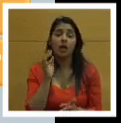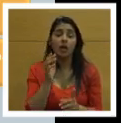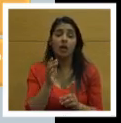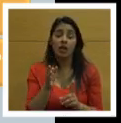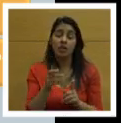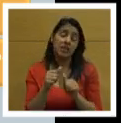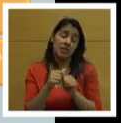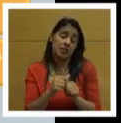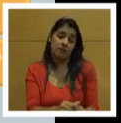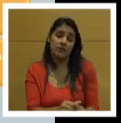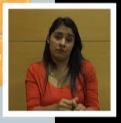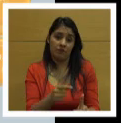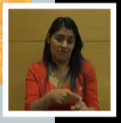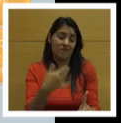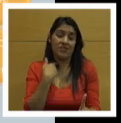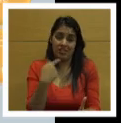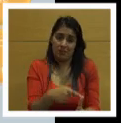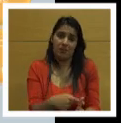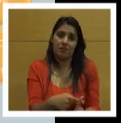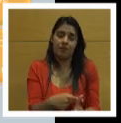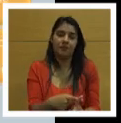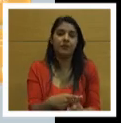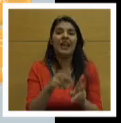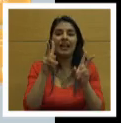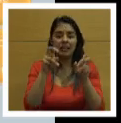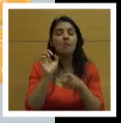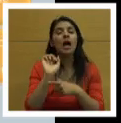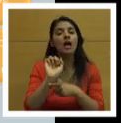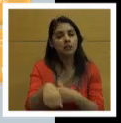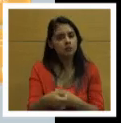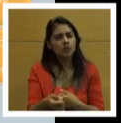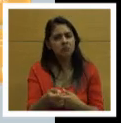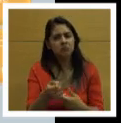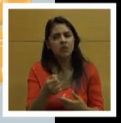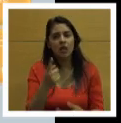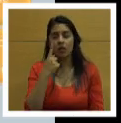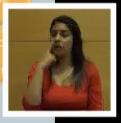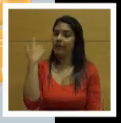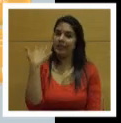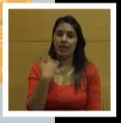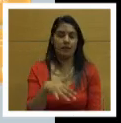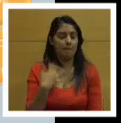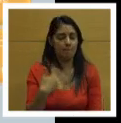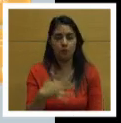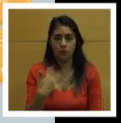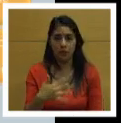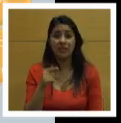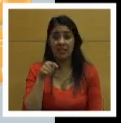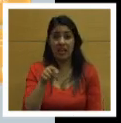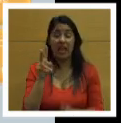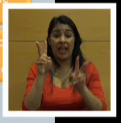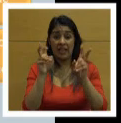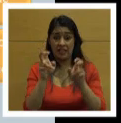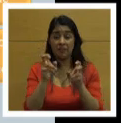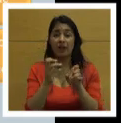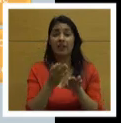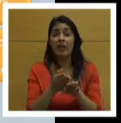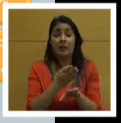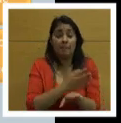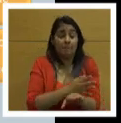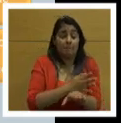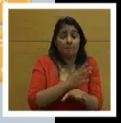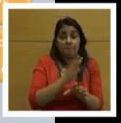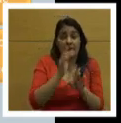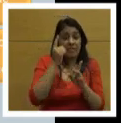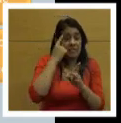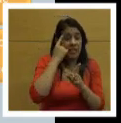victimización sexual, ¿cierto? El tema del consentimiento. Qué importante es justamente el tema de los estereotipos,